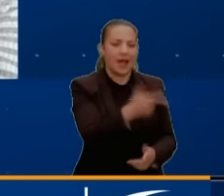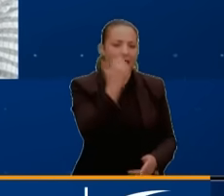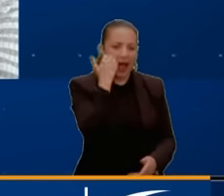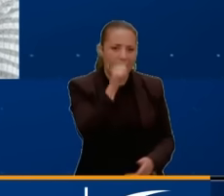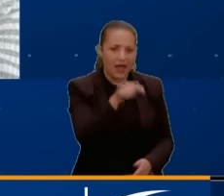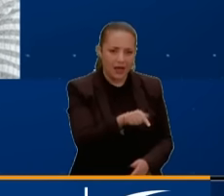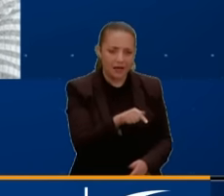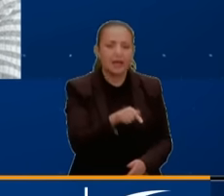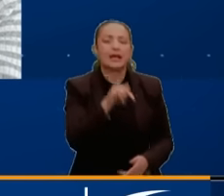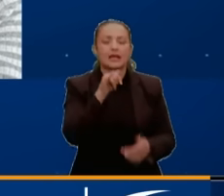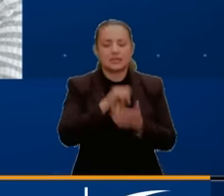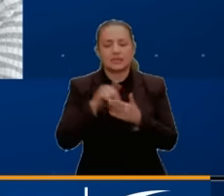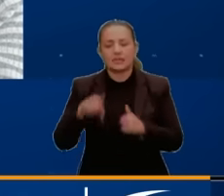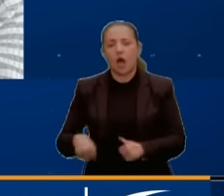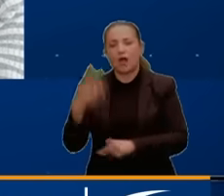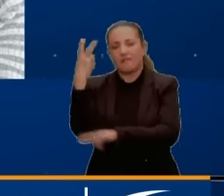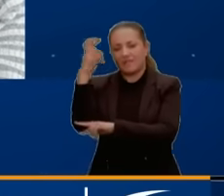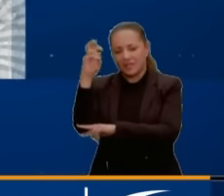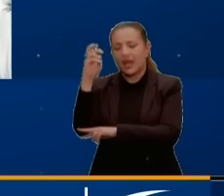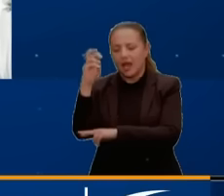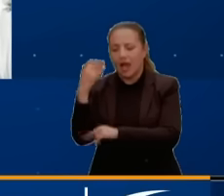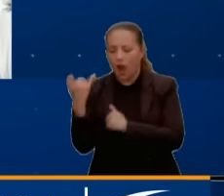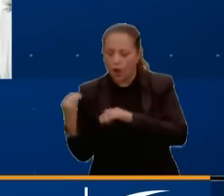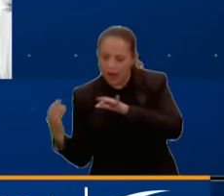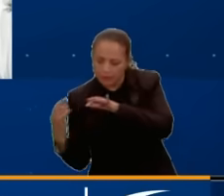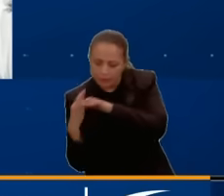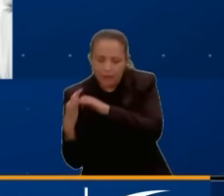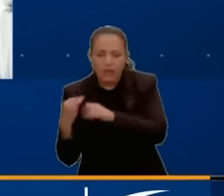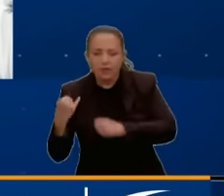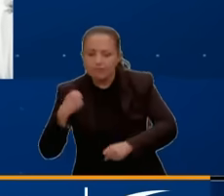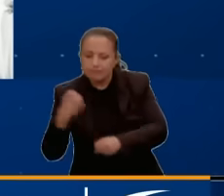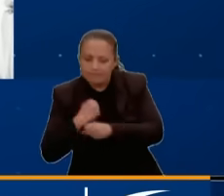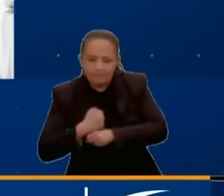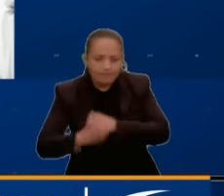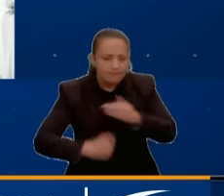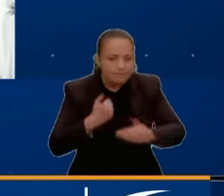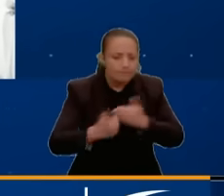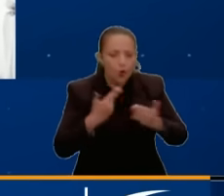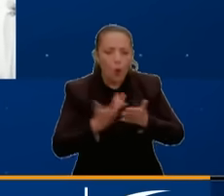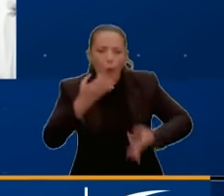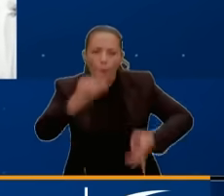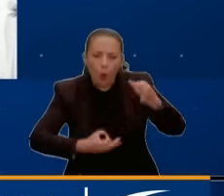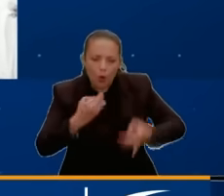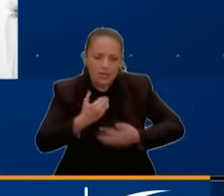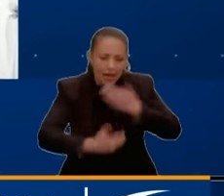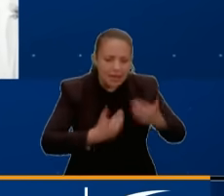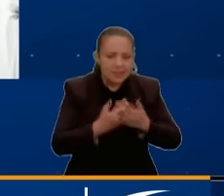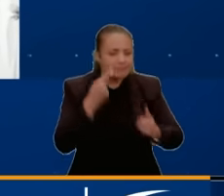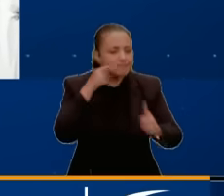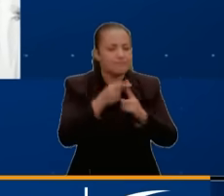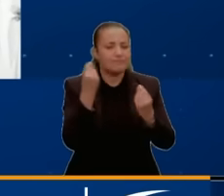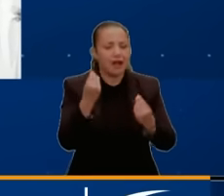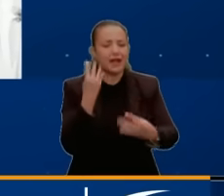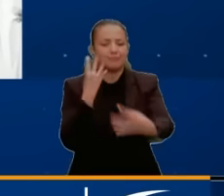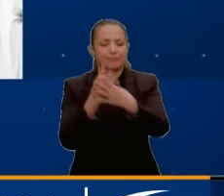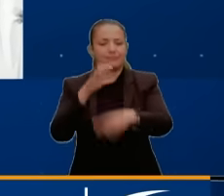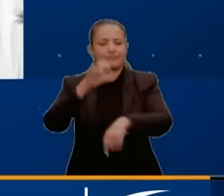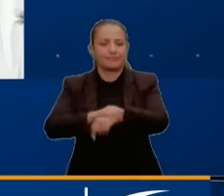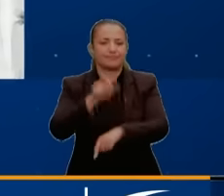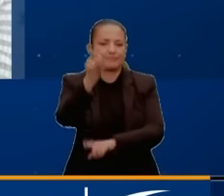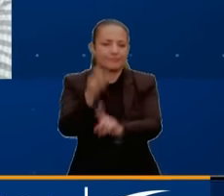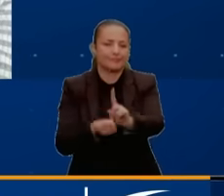este momento con la Fiscalía General de la Nación estamos realizando todas las labores judiciales correspondientes para la judicialización